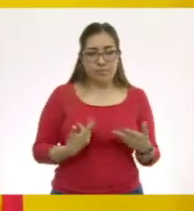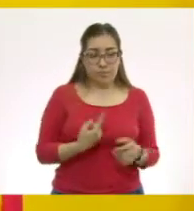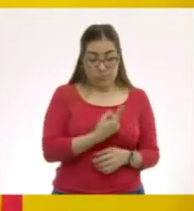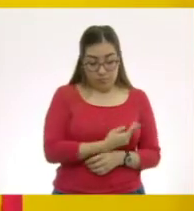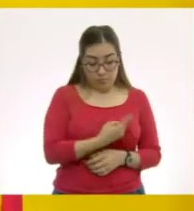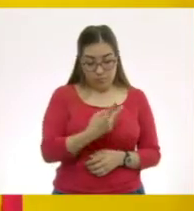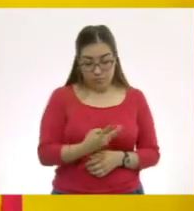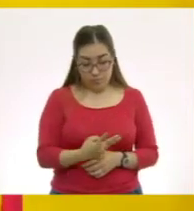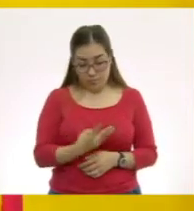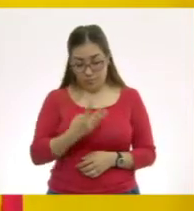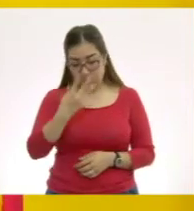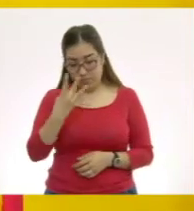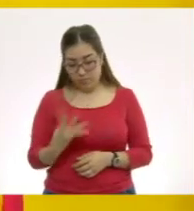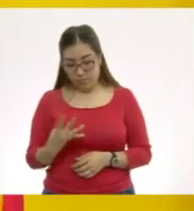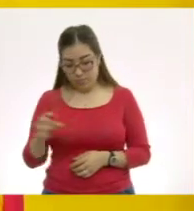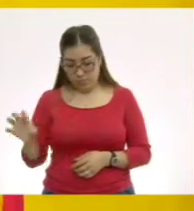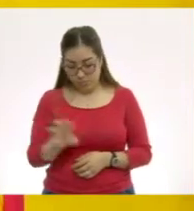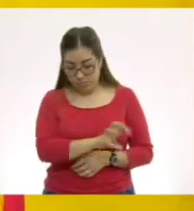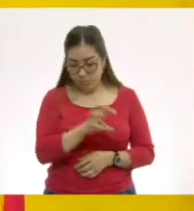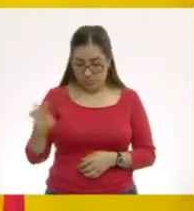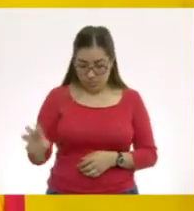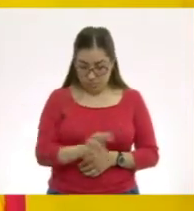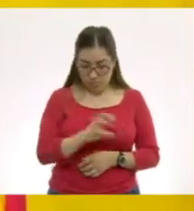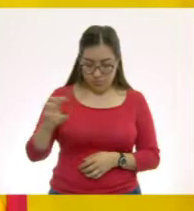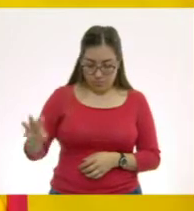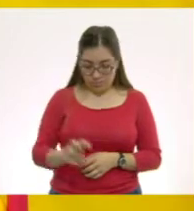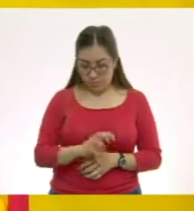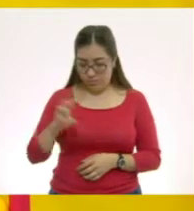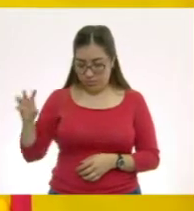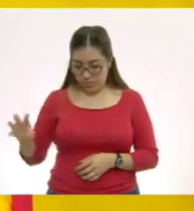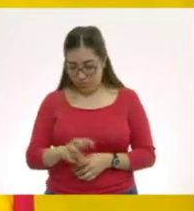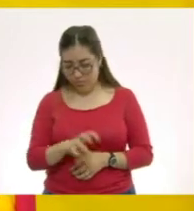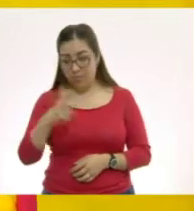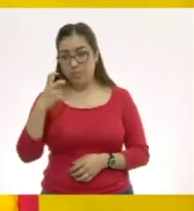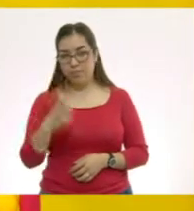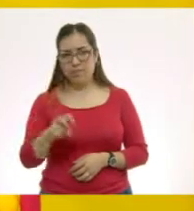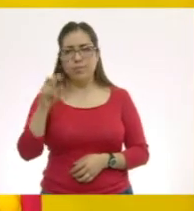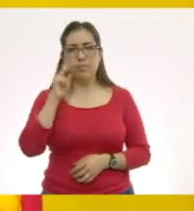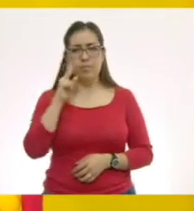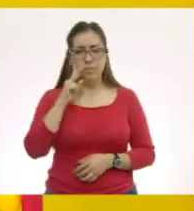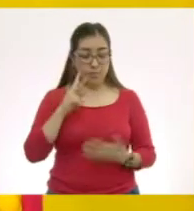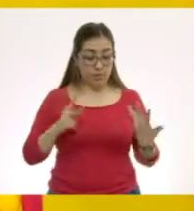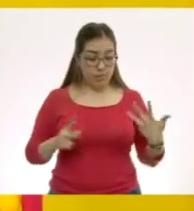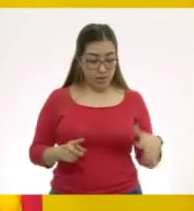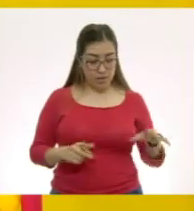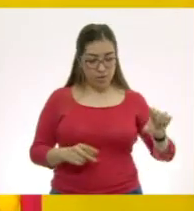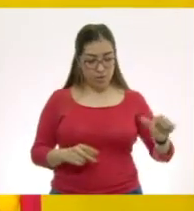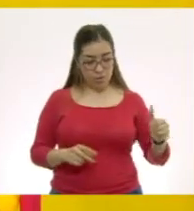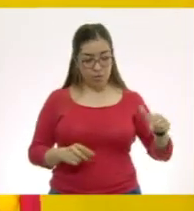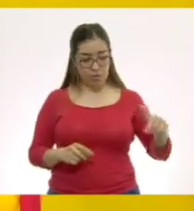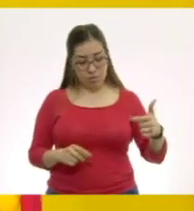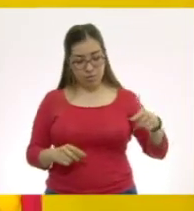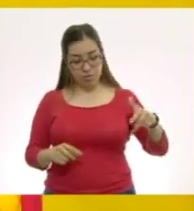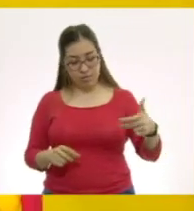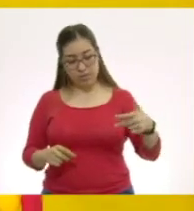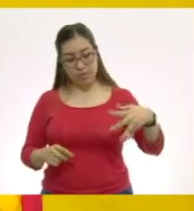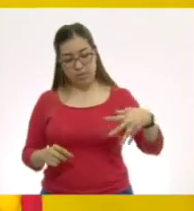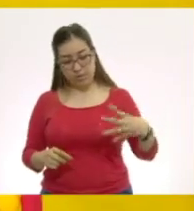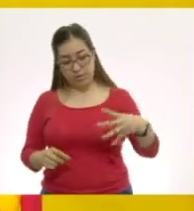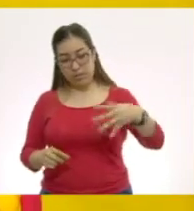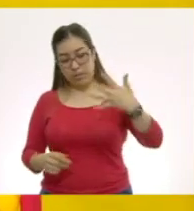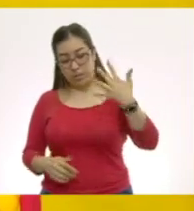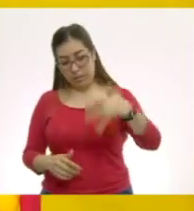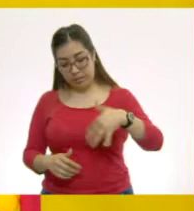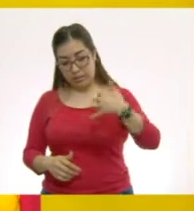1, 2, 3, 4. Y entonces compruebo 10, 11, 12, 13,